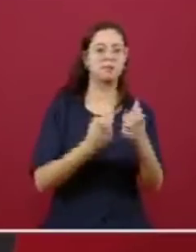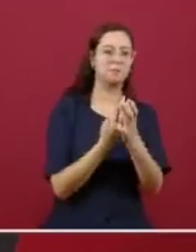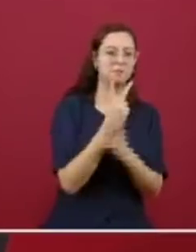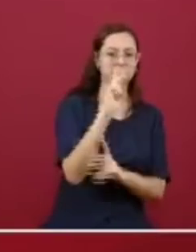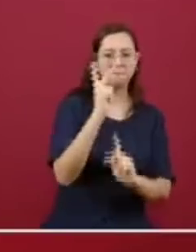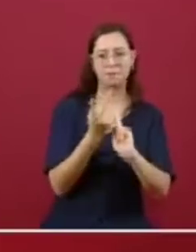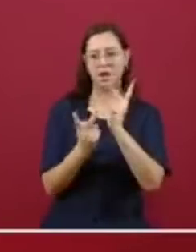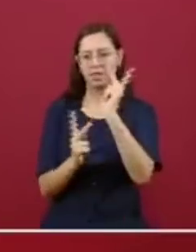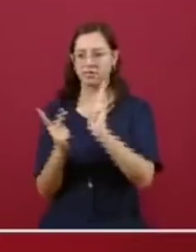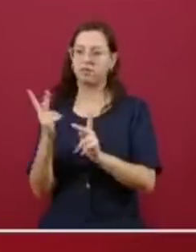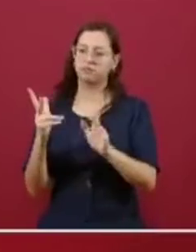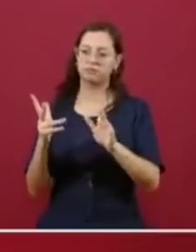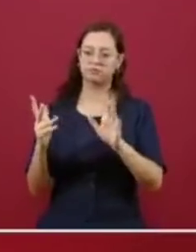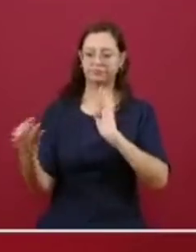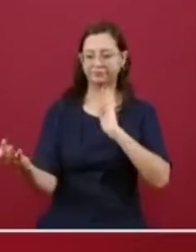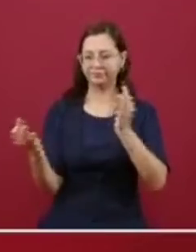esa